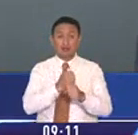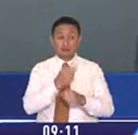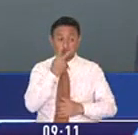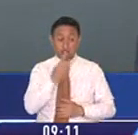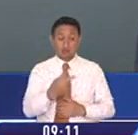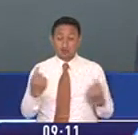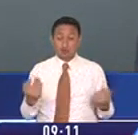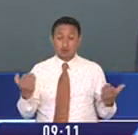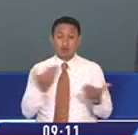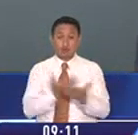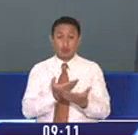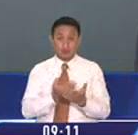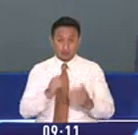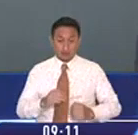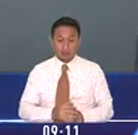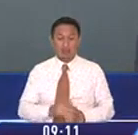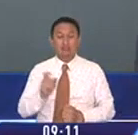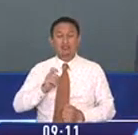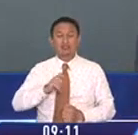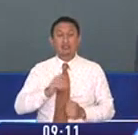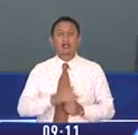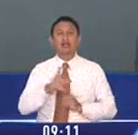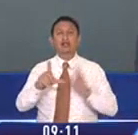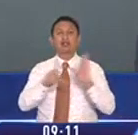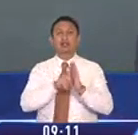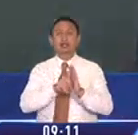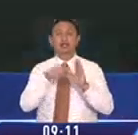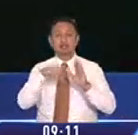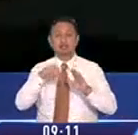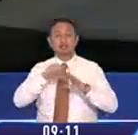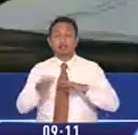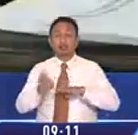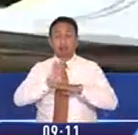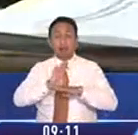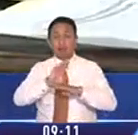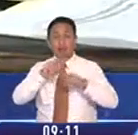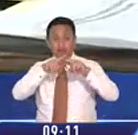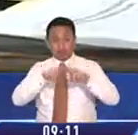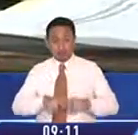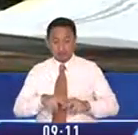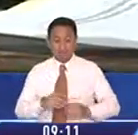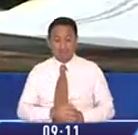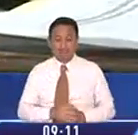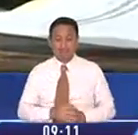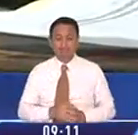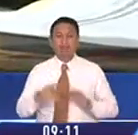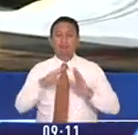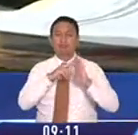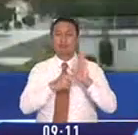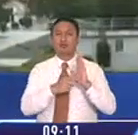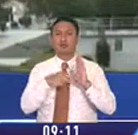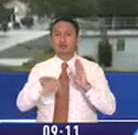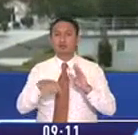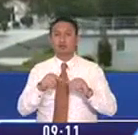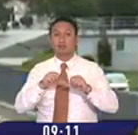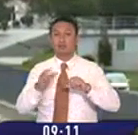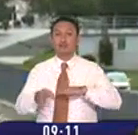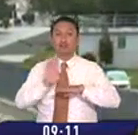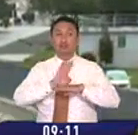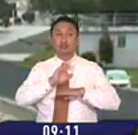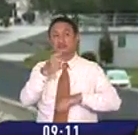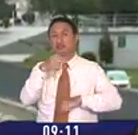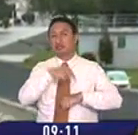en las dos propuestas, se necesita de una ley que tenga que pasar por la Asamblea. El tratamiento de una norma lleva en el legislativo